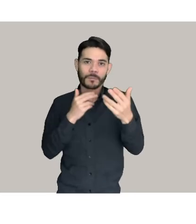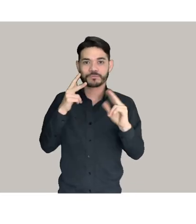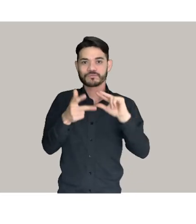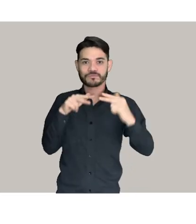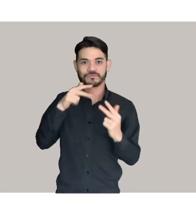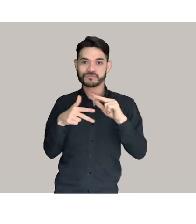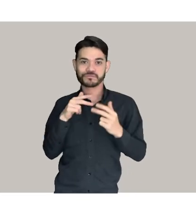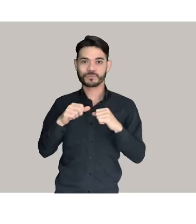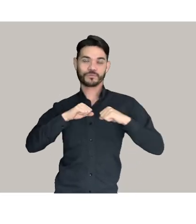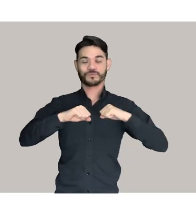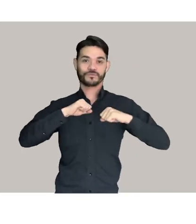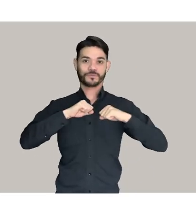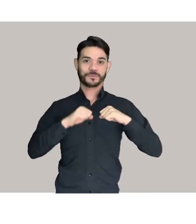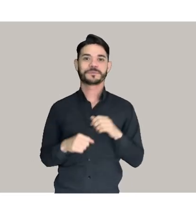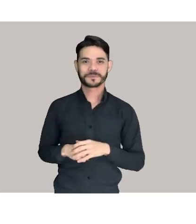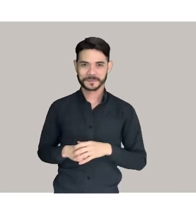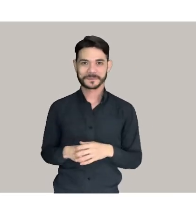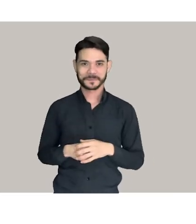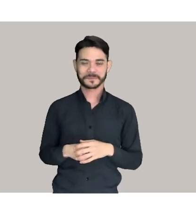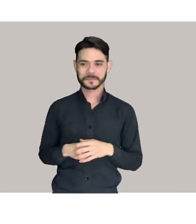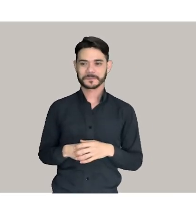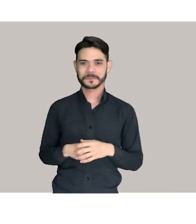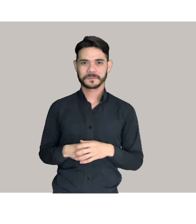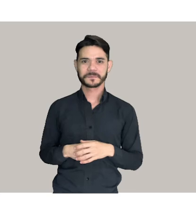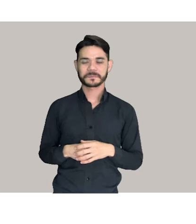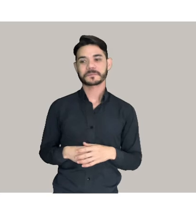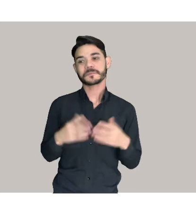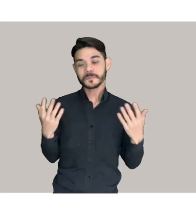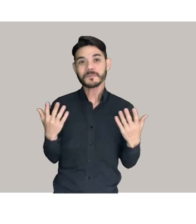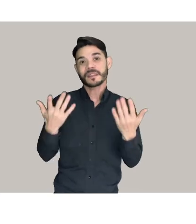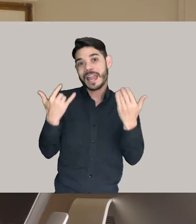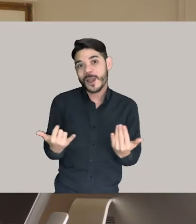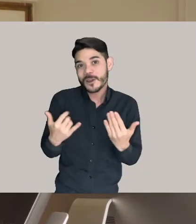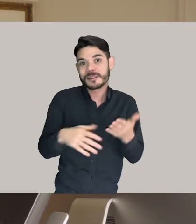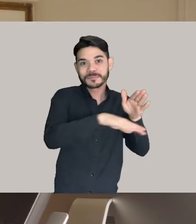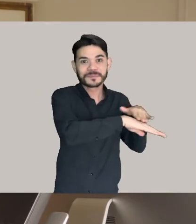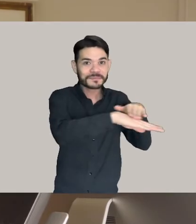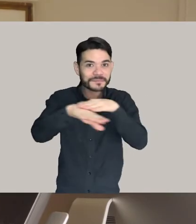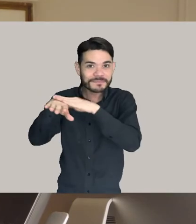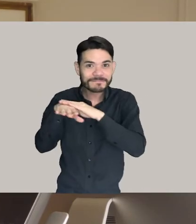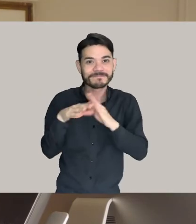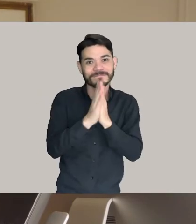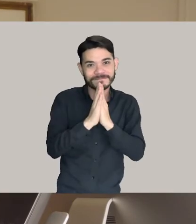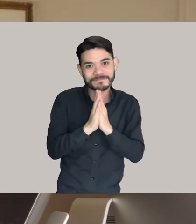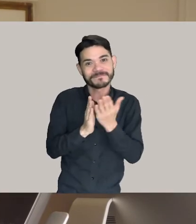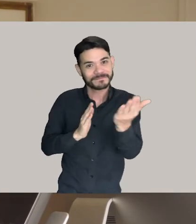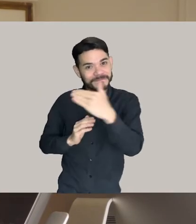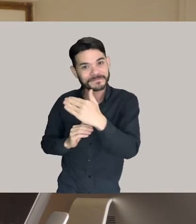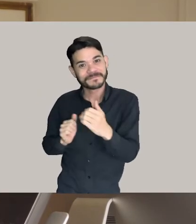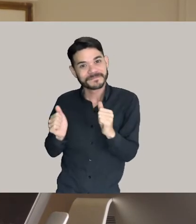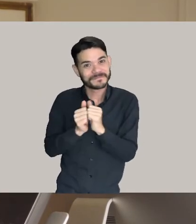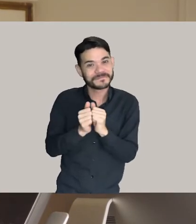después para hacer el trabajo de animación del libro. Entonces ahora solo queda hacerles una invitación a que